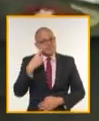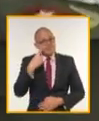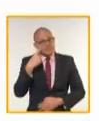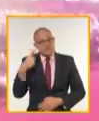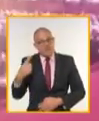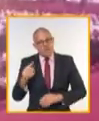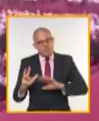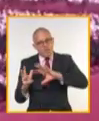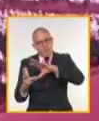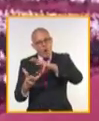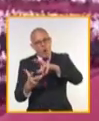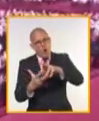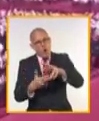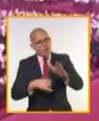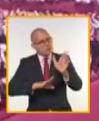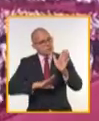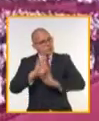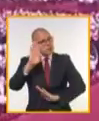despierta.